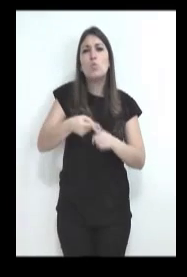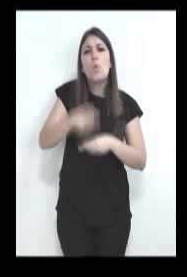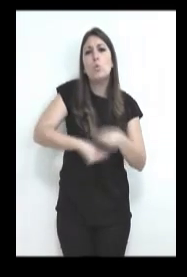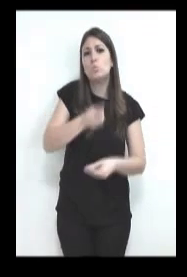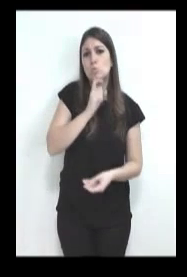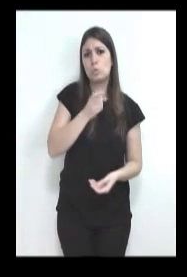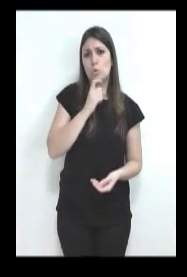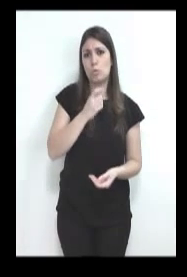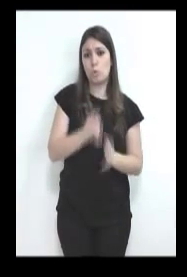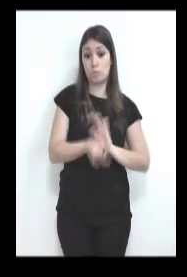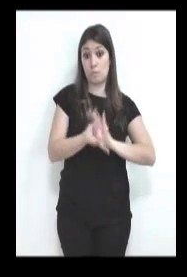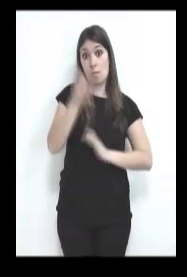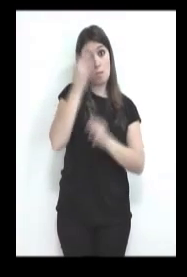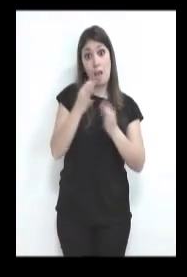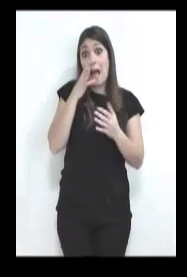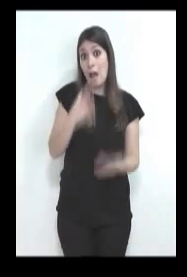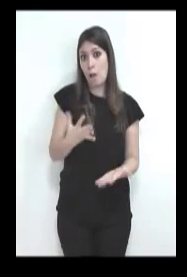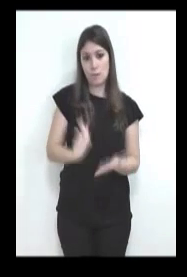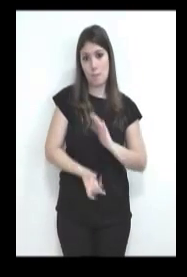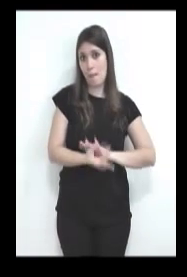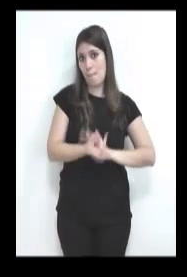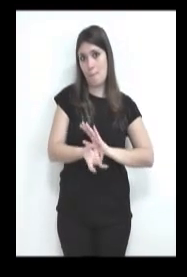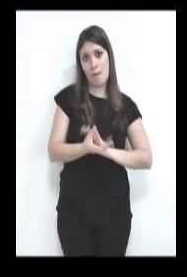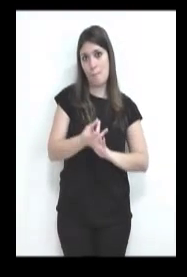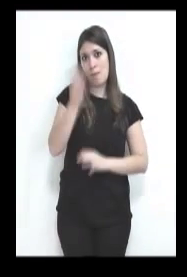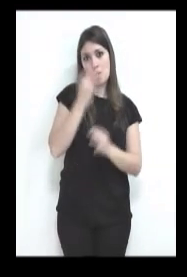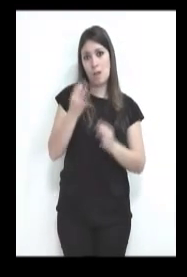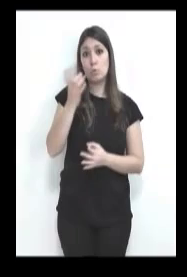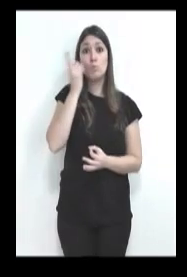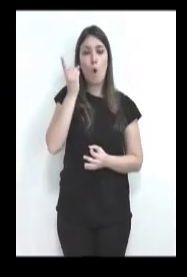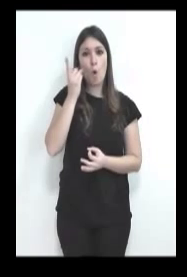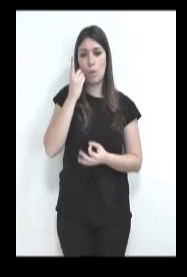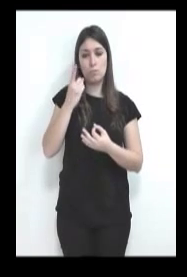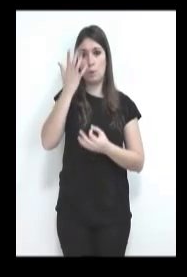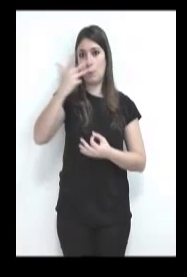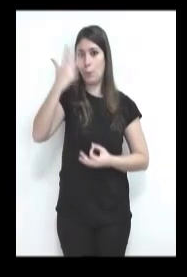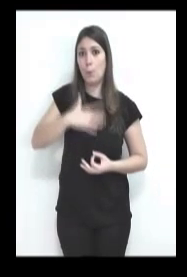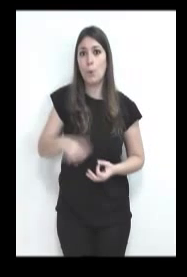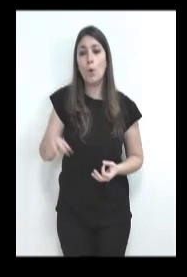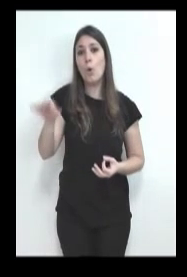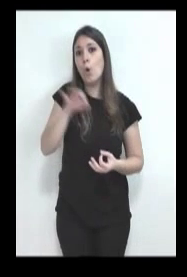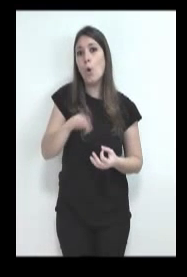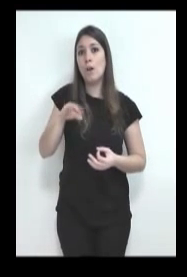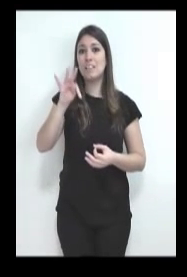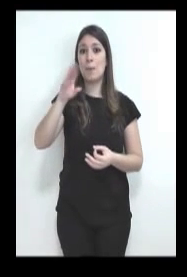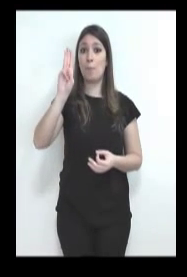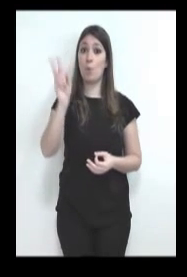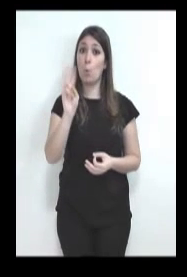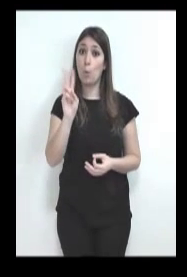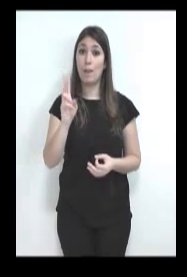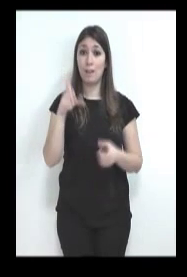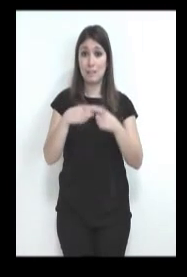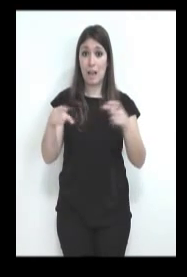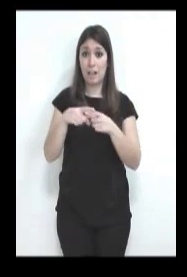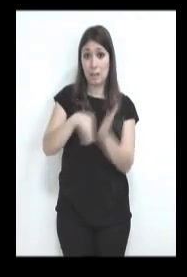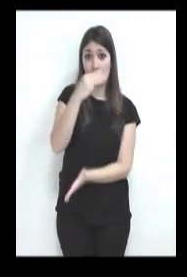que se generan y que a día de hoy se están generando a través de smartphone, pero también a través de TPVs, de tarjetas